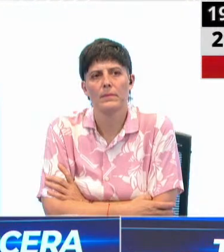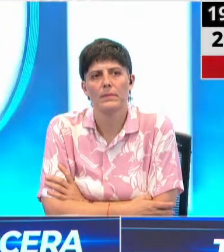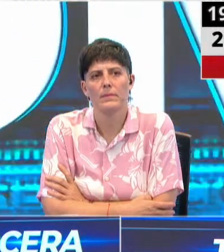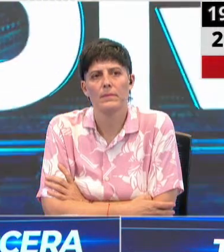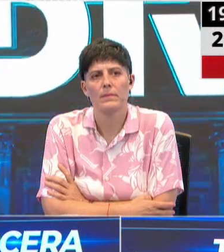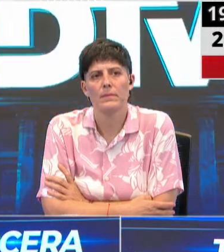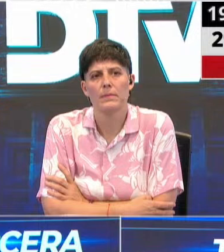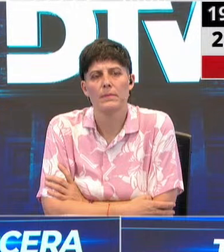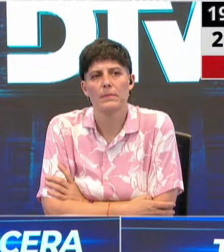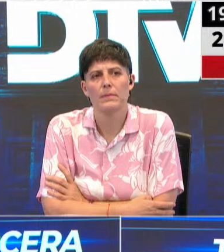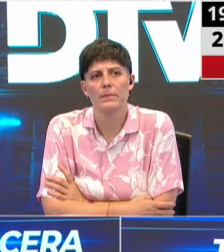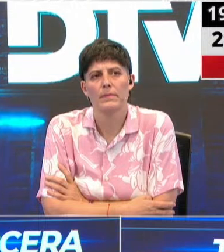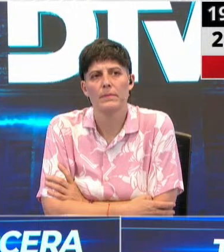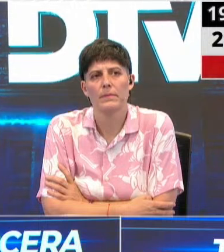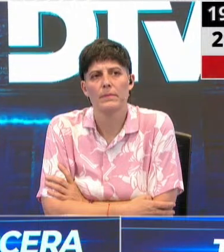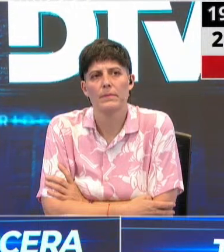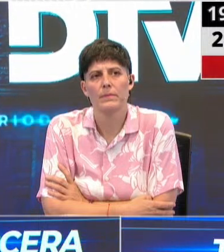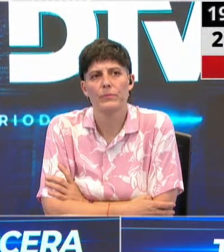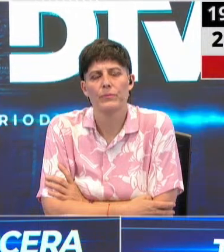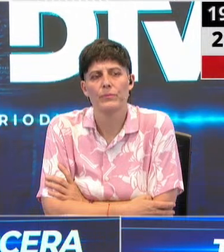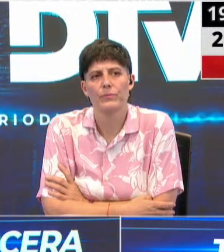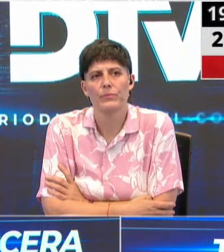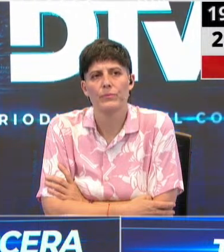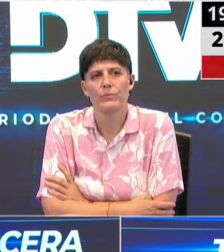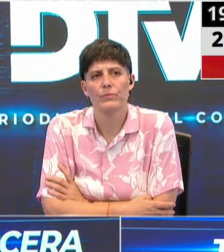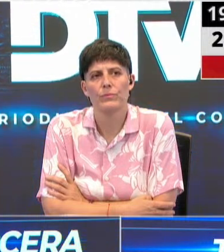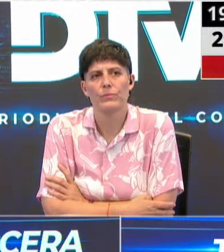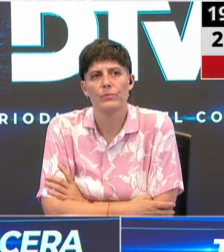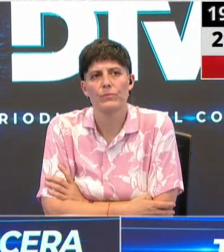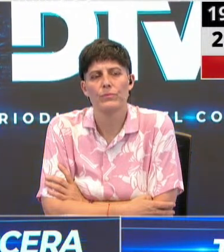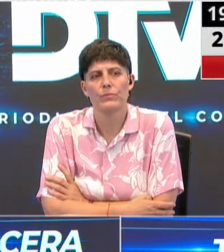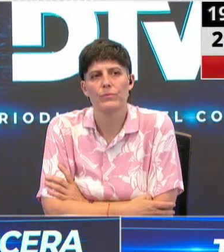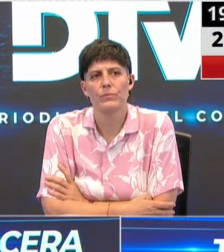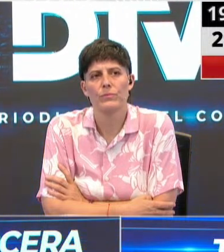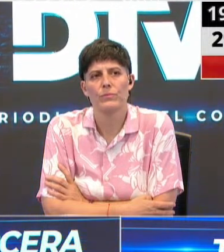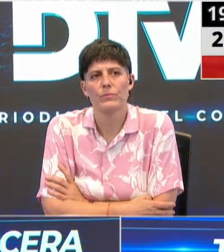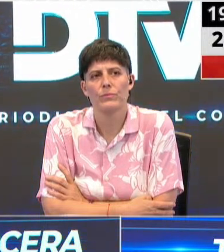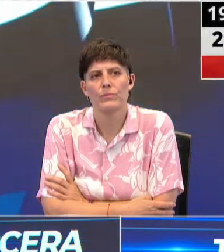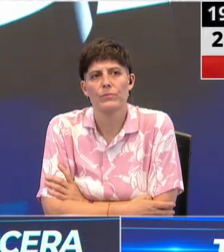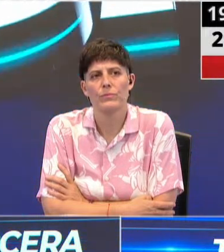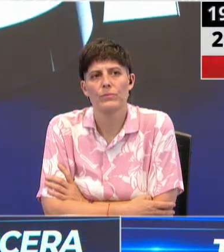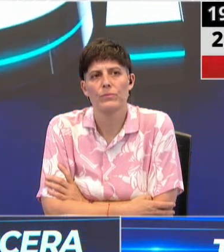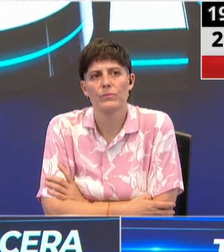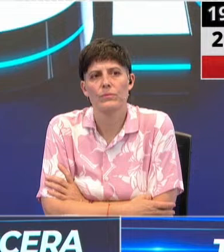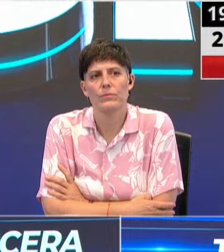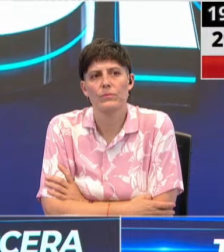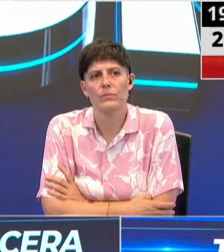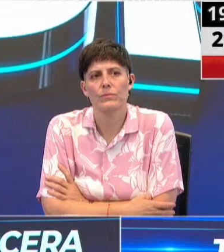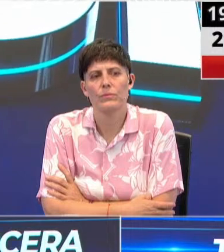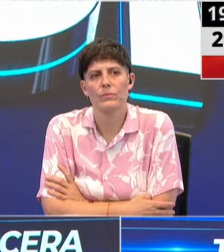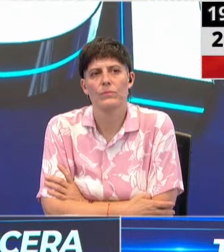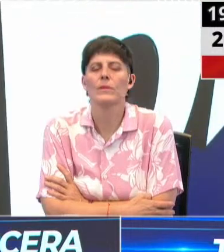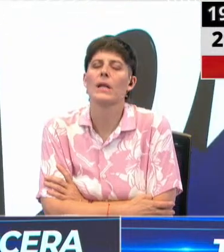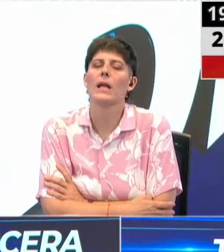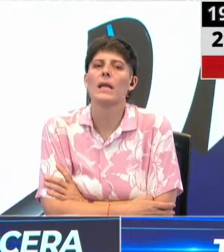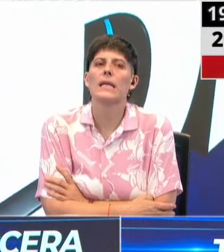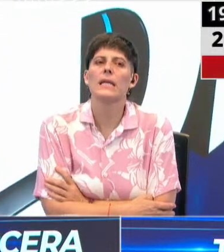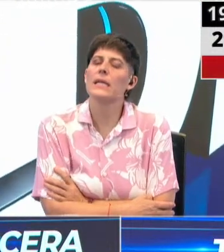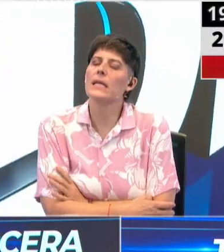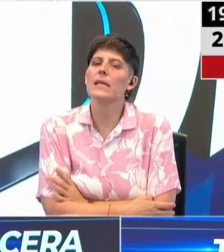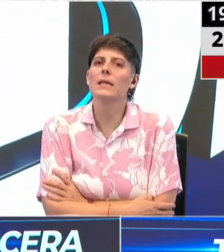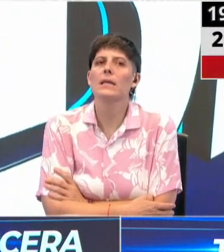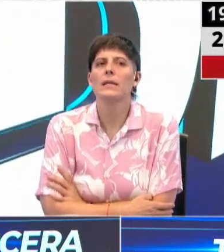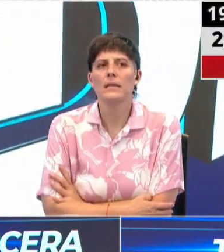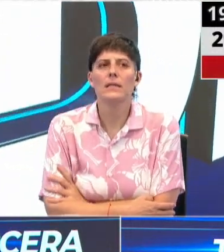el límite respecto al trabajo de niños y niñas. Cualquier actividad que ponga en riesgo a